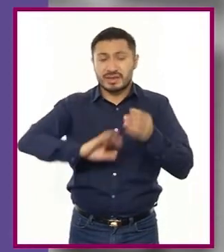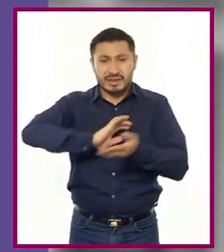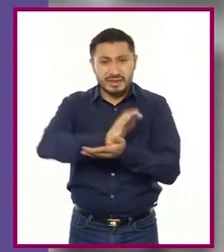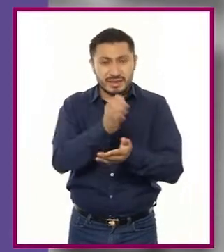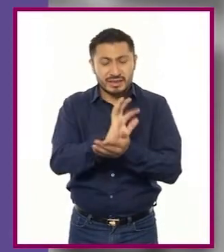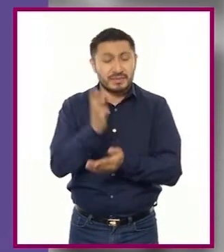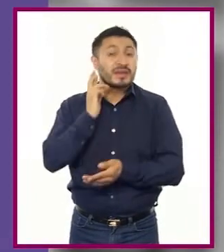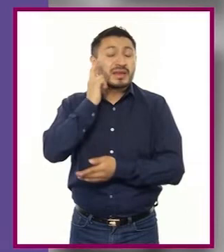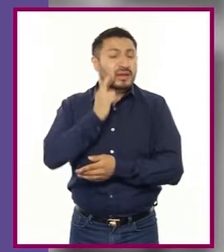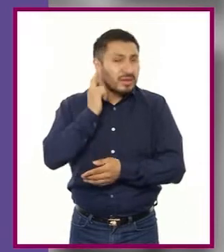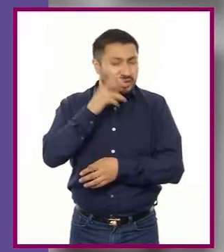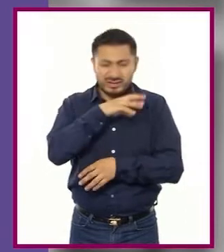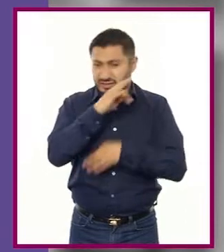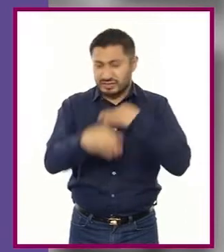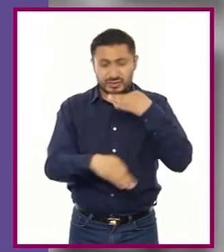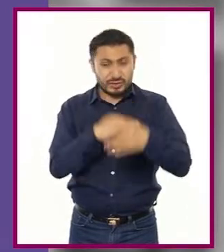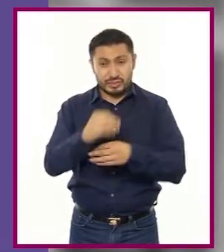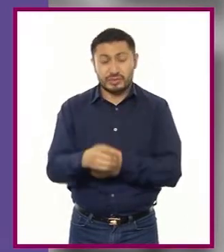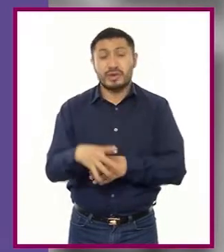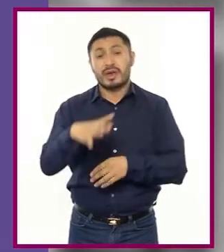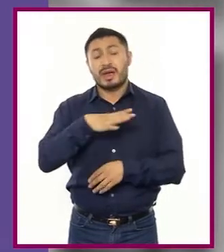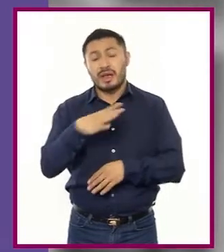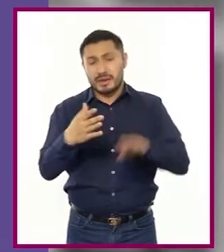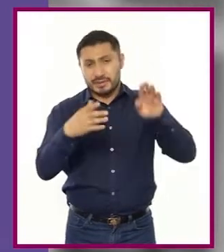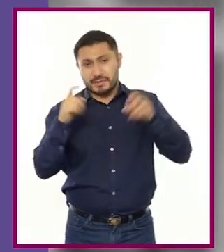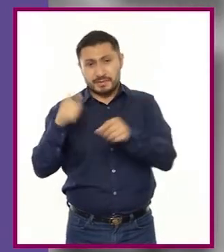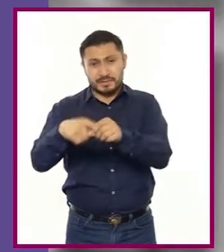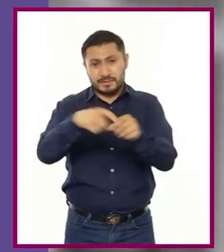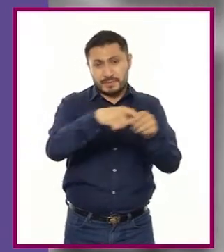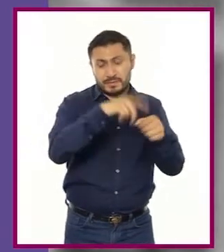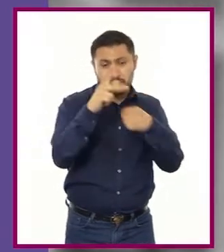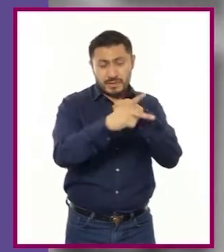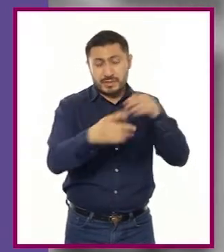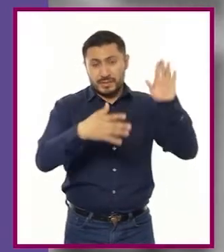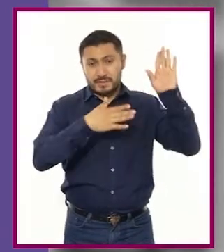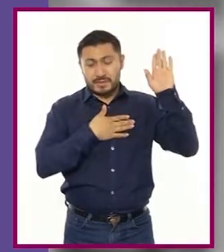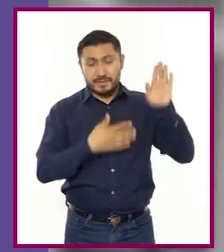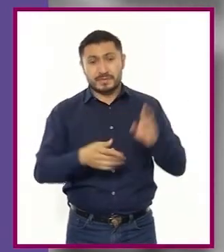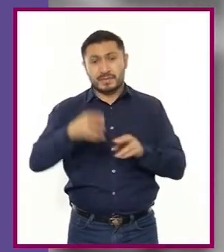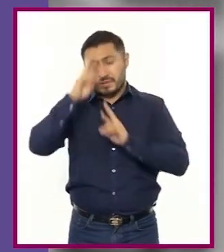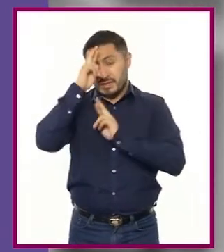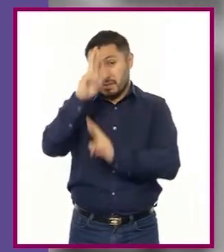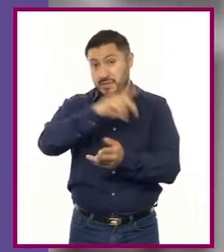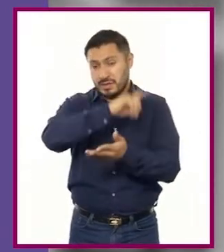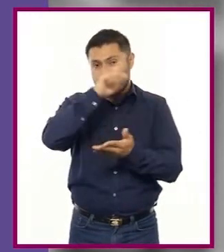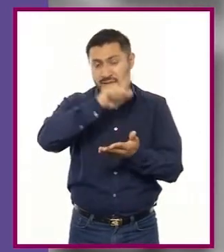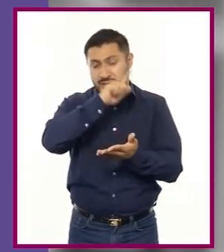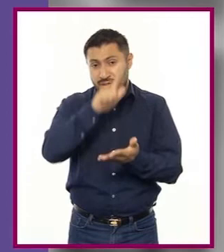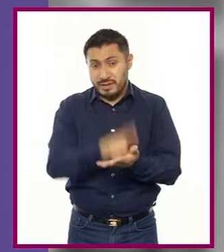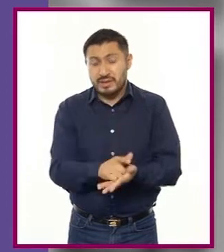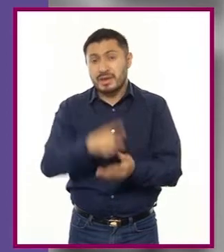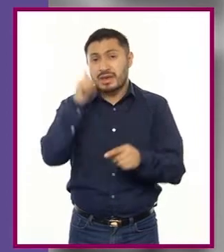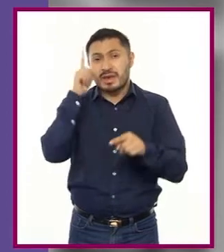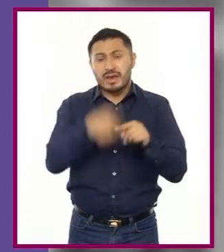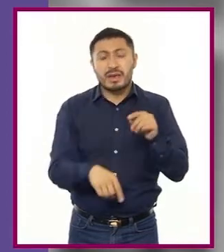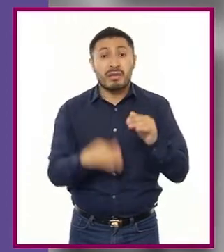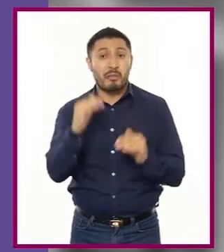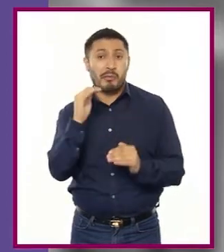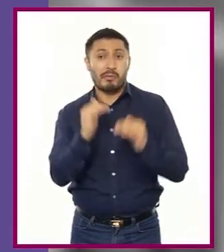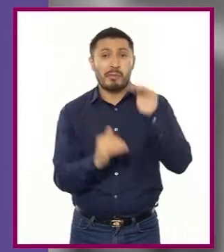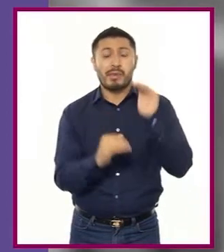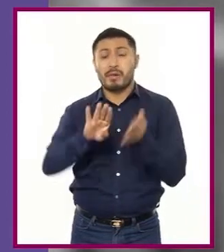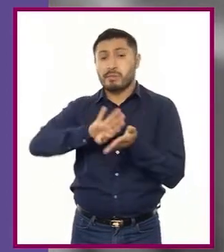racial. Compromete a los estados parte a seguir una política encaminada a eliminar la distinción,